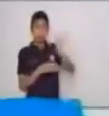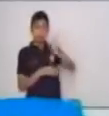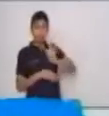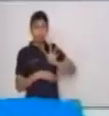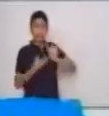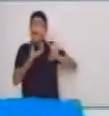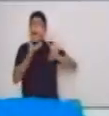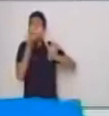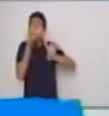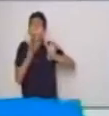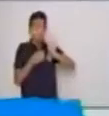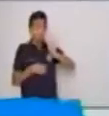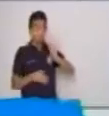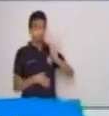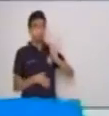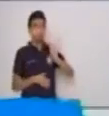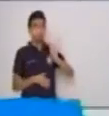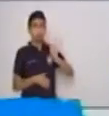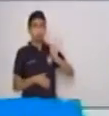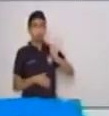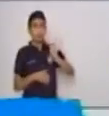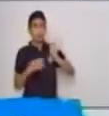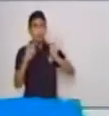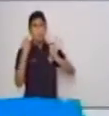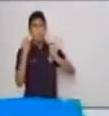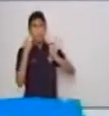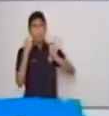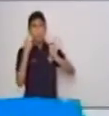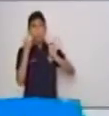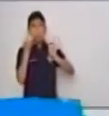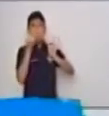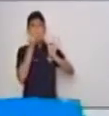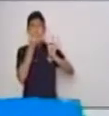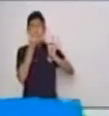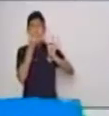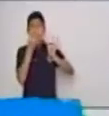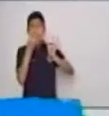pero ella llega a agregar 2,